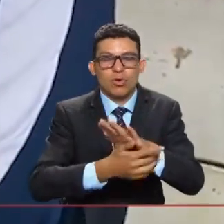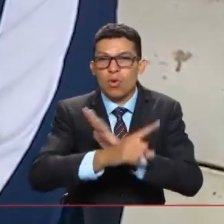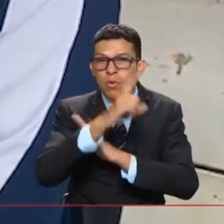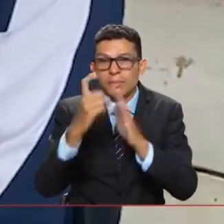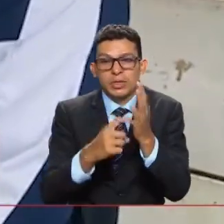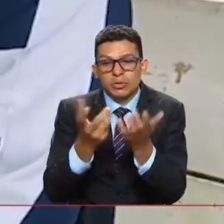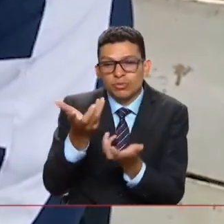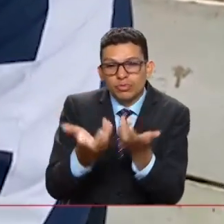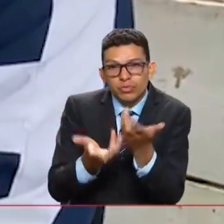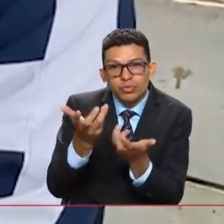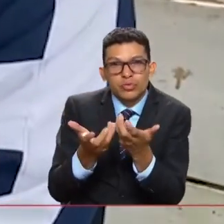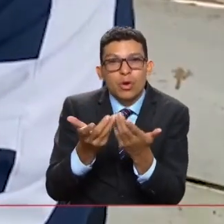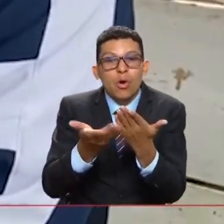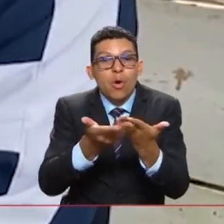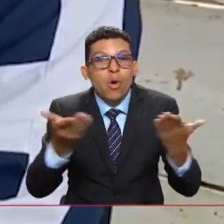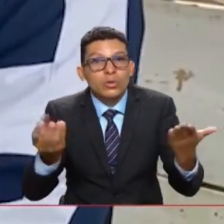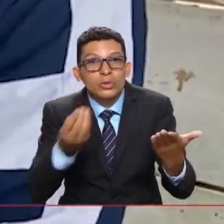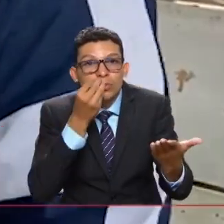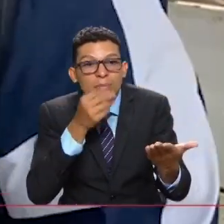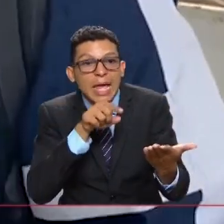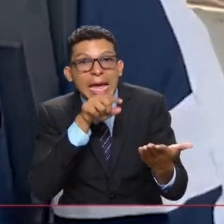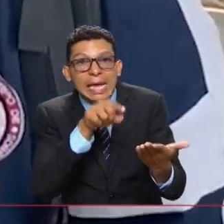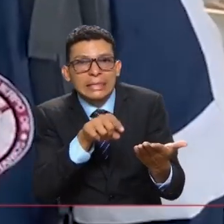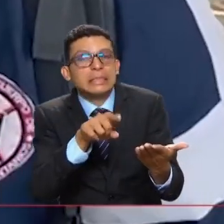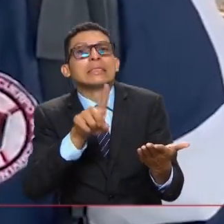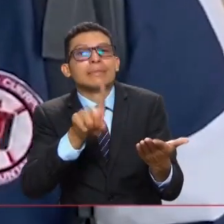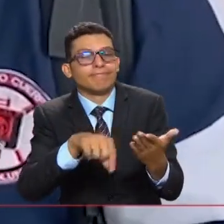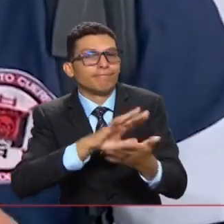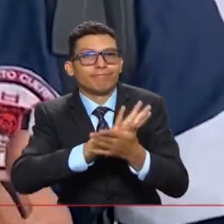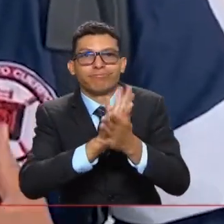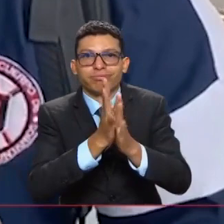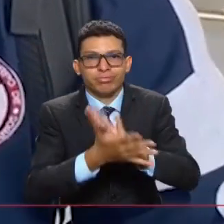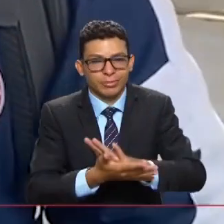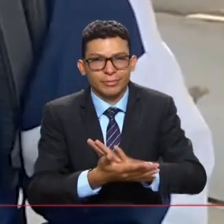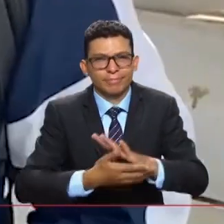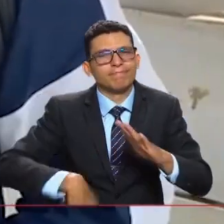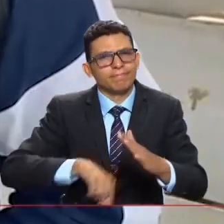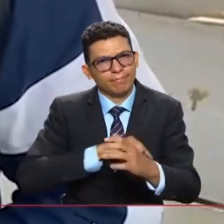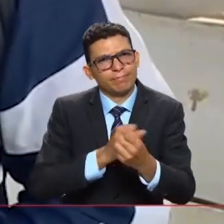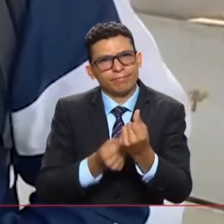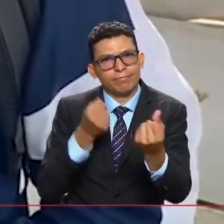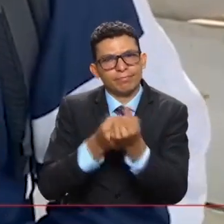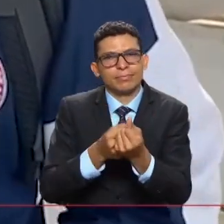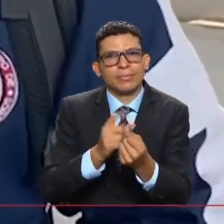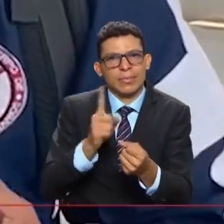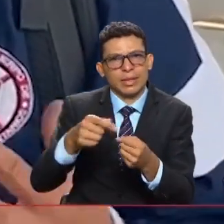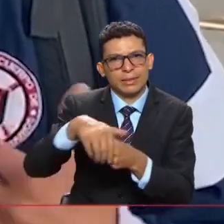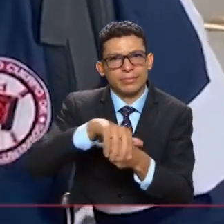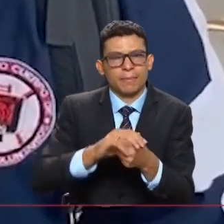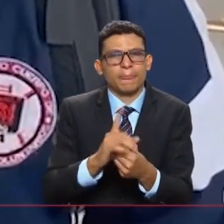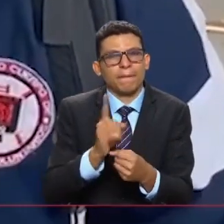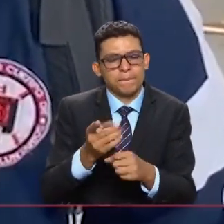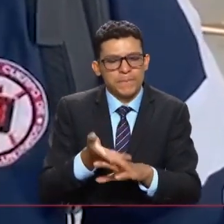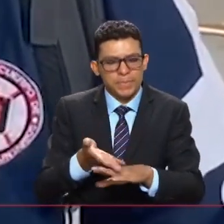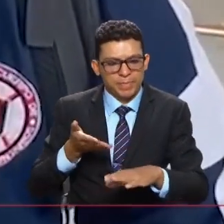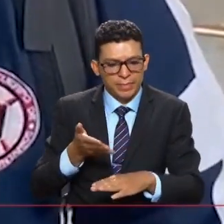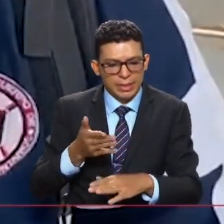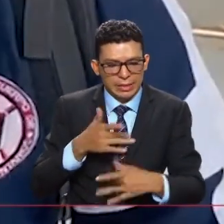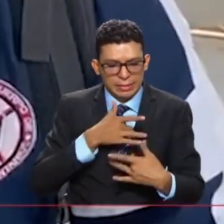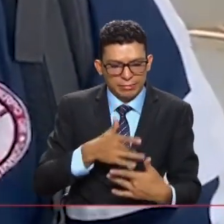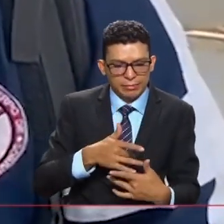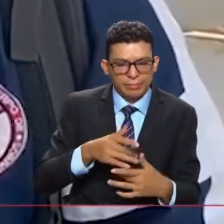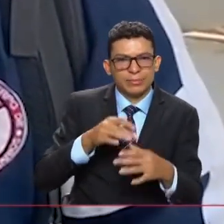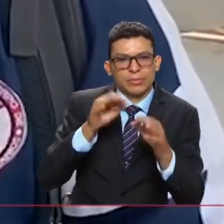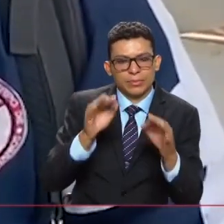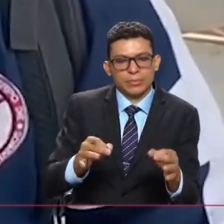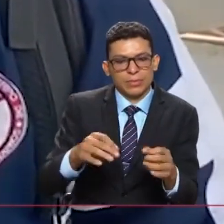enseres, el mercado que tenían para preparar sus alimentos en la semana. Nosotros estamos apoyando en esta situación, pidiendo de pronto la colaboración